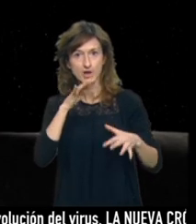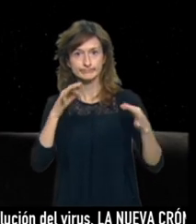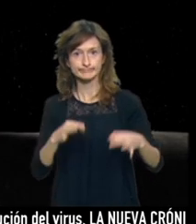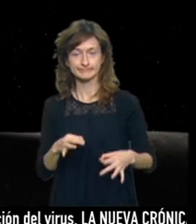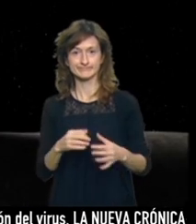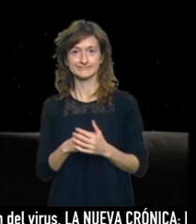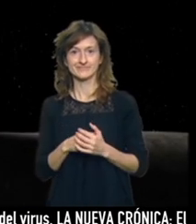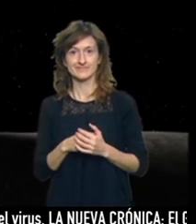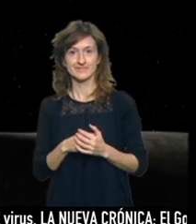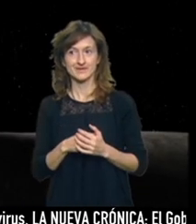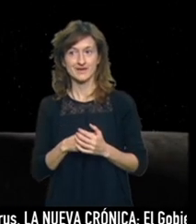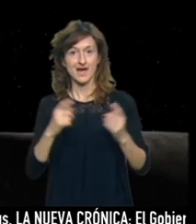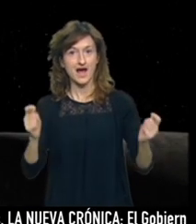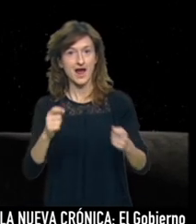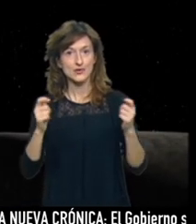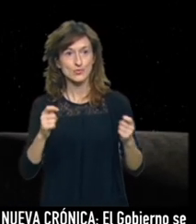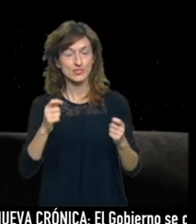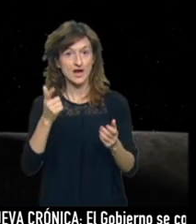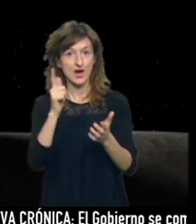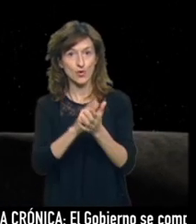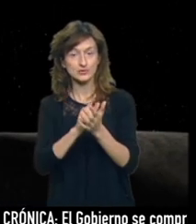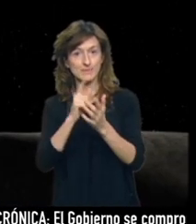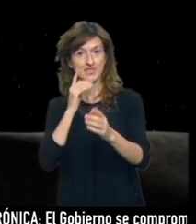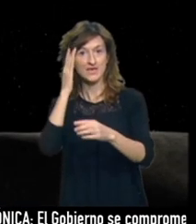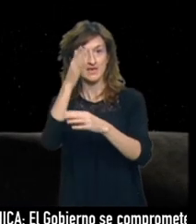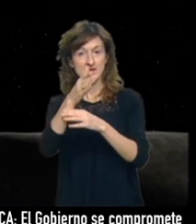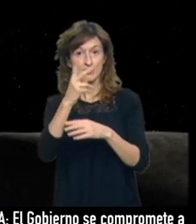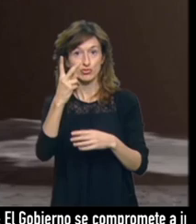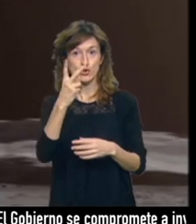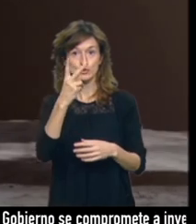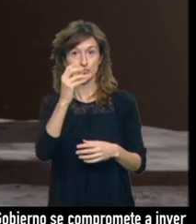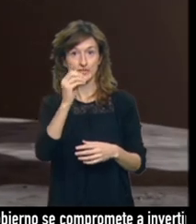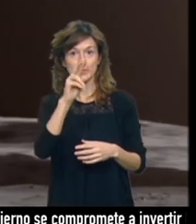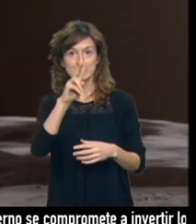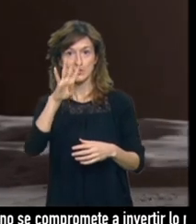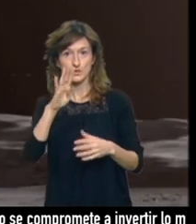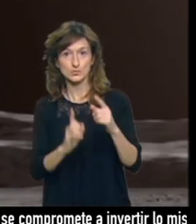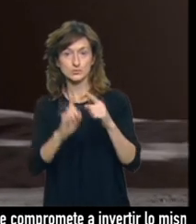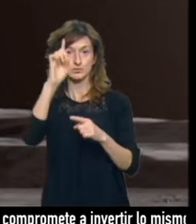la confirmación y se anuncia nueva misión espacial a la Luna en 2024.